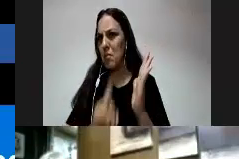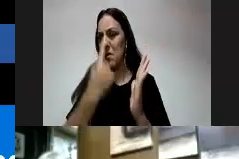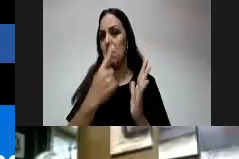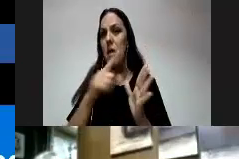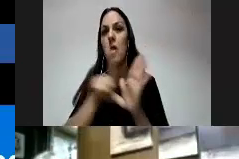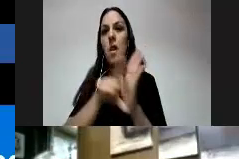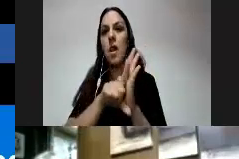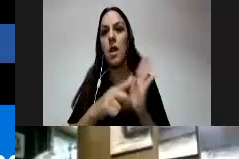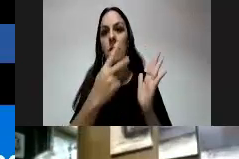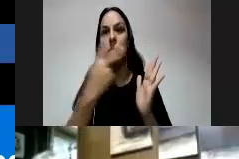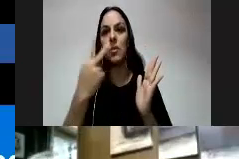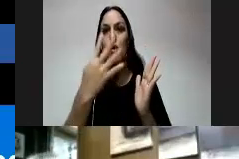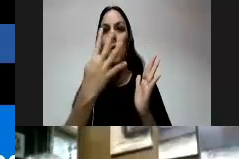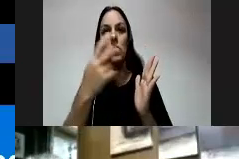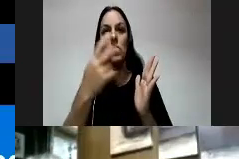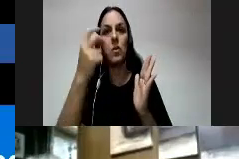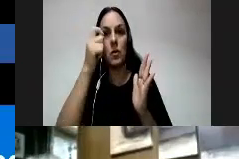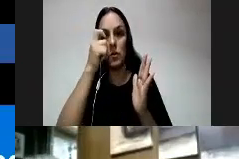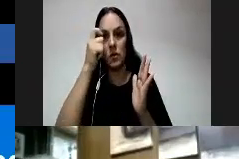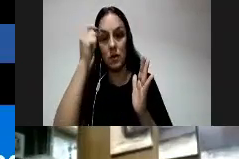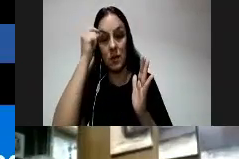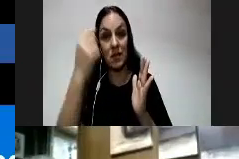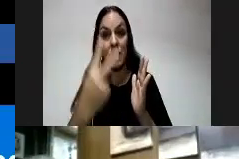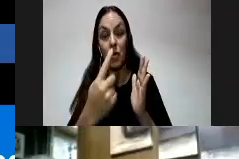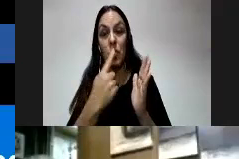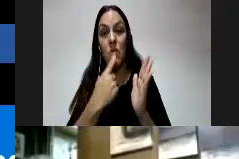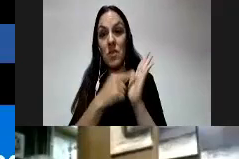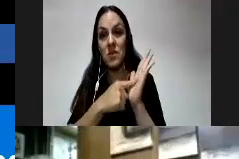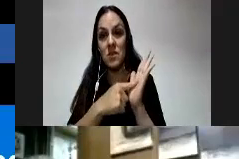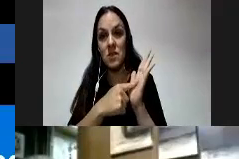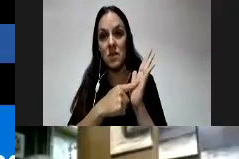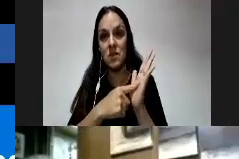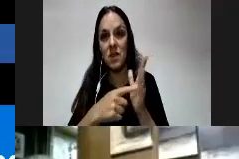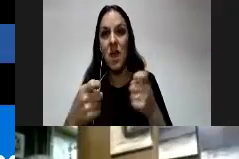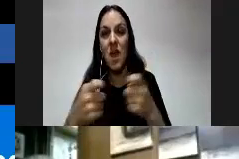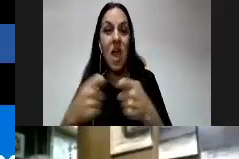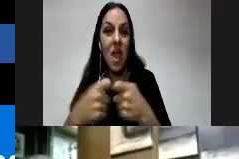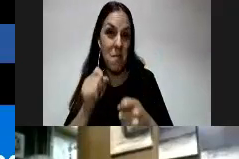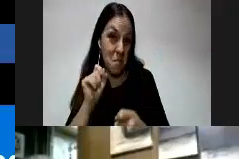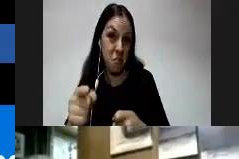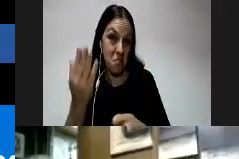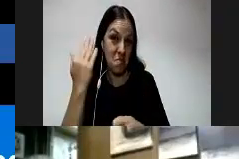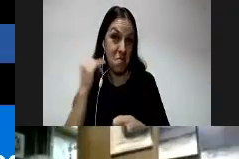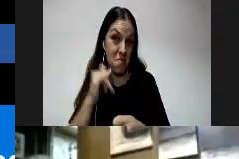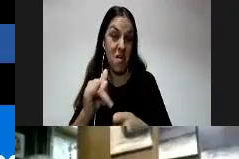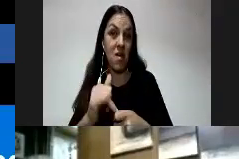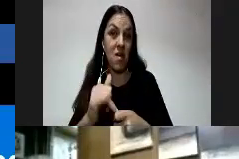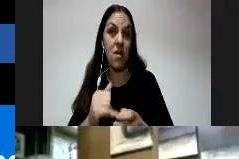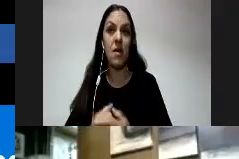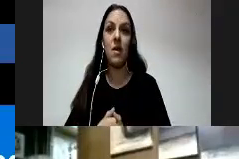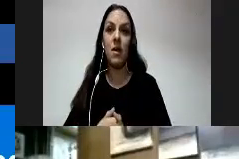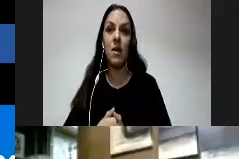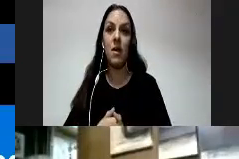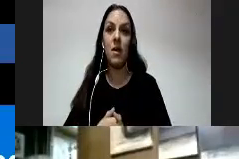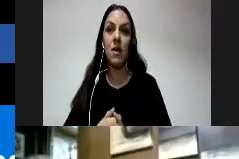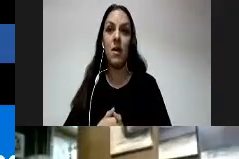22.431 dispuso que la empresa de transporte de colectivo terrestre sometido al Contralor de la Autoridad Nacional deberían transportar gratuitamente